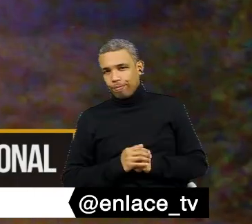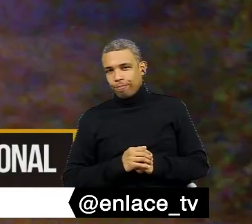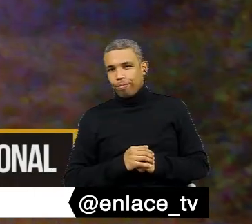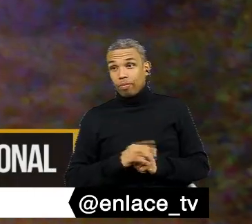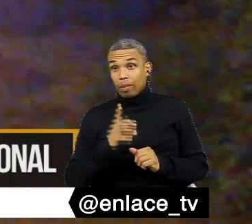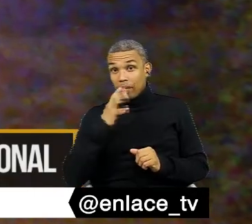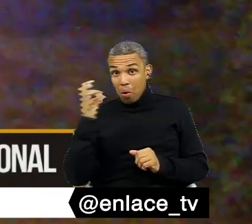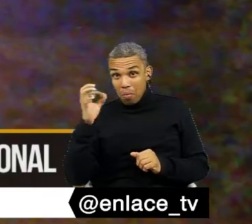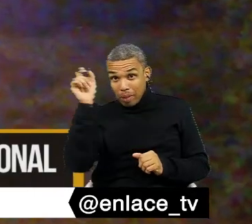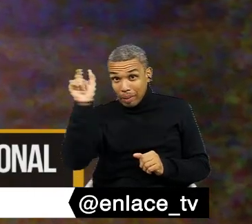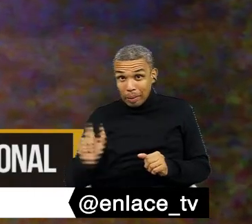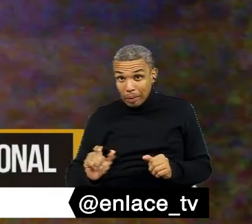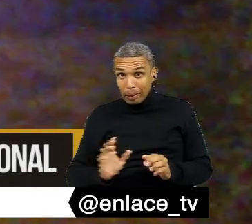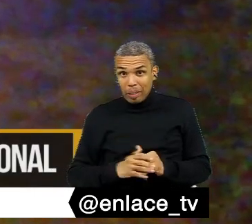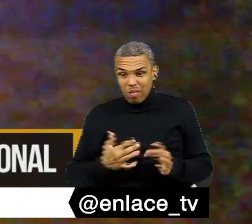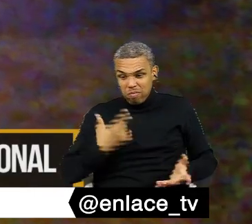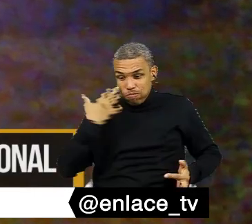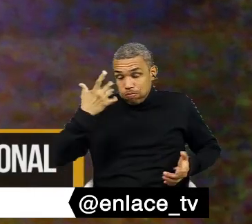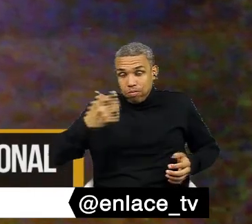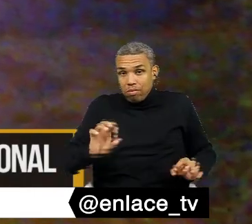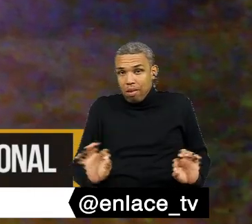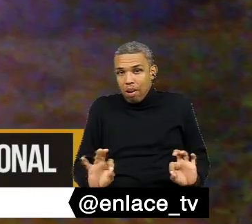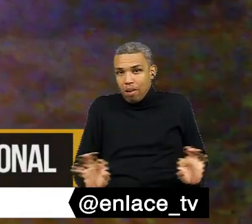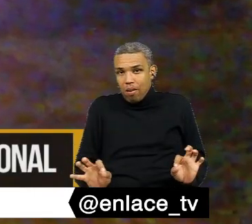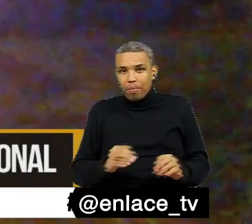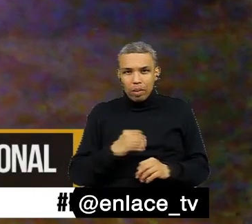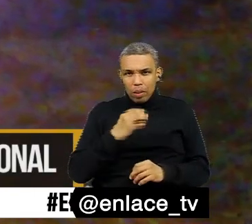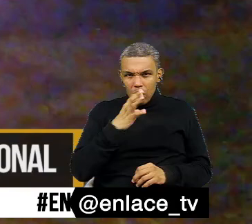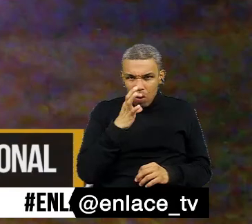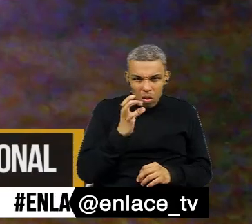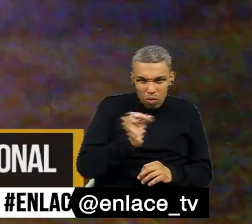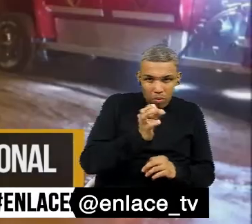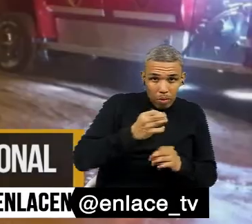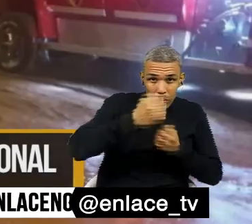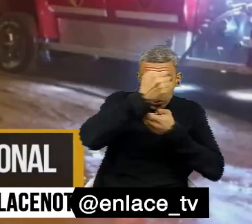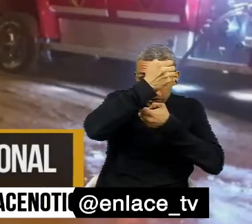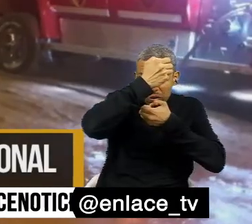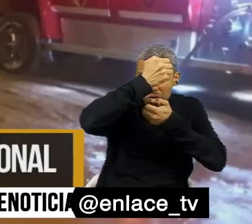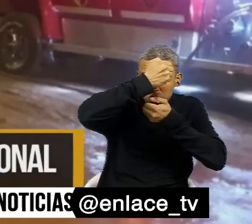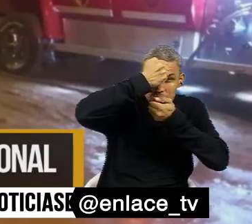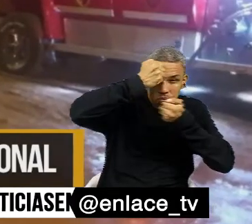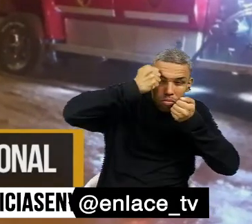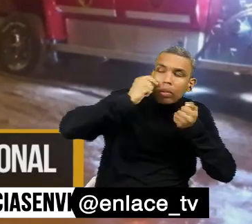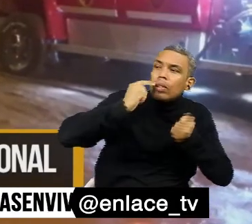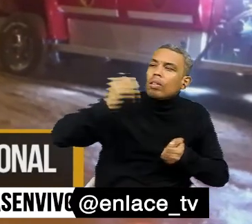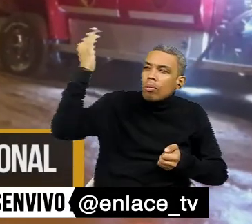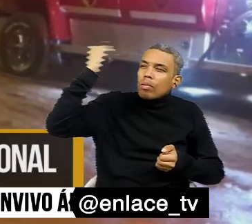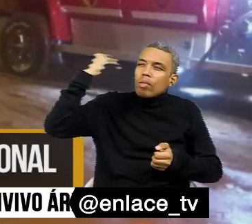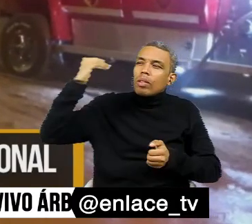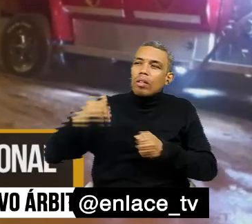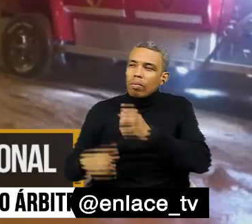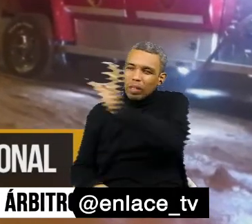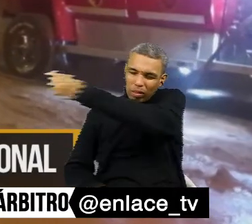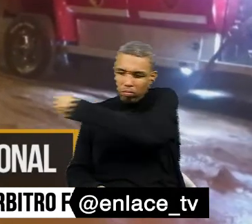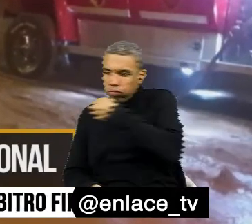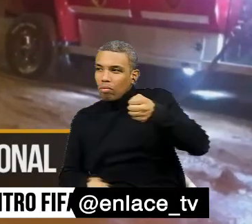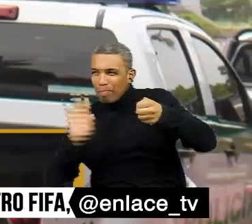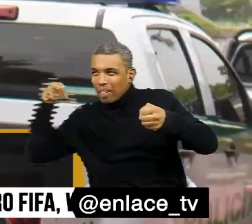el conductor no se vio afectado debido a que los hombres, al parecer encapuchados, lo obligaron a despojar del carro tanque. Sí, a eso